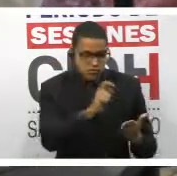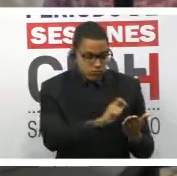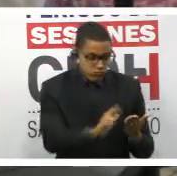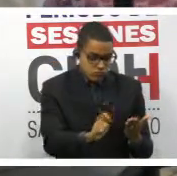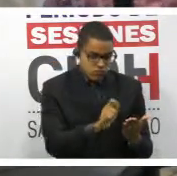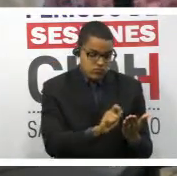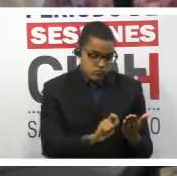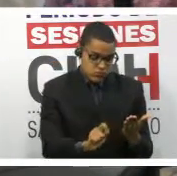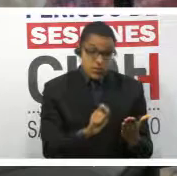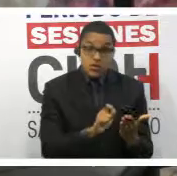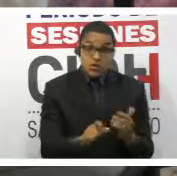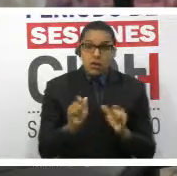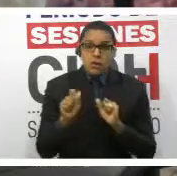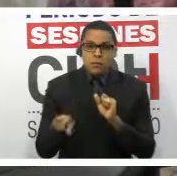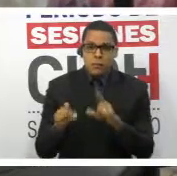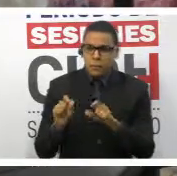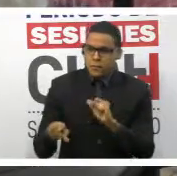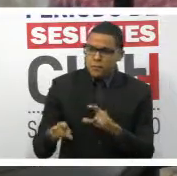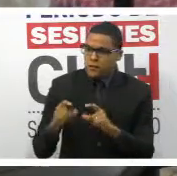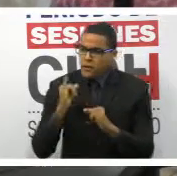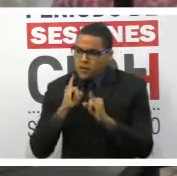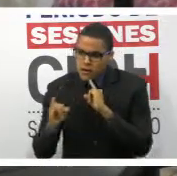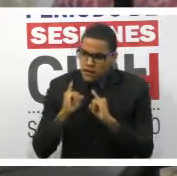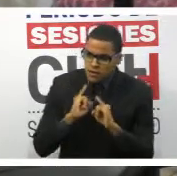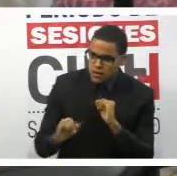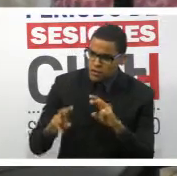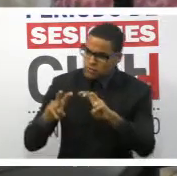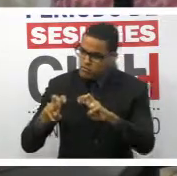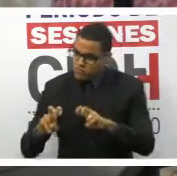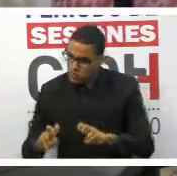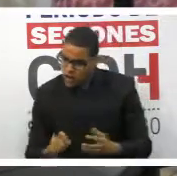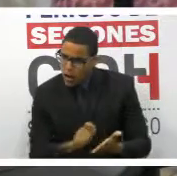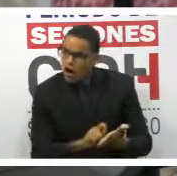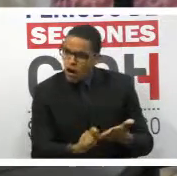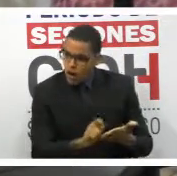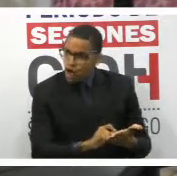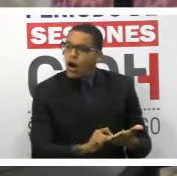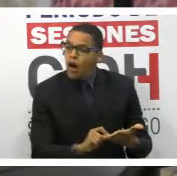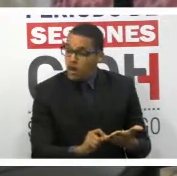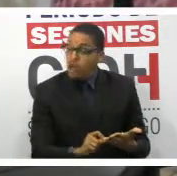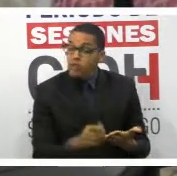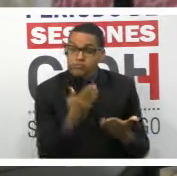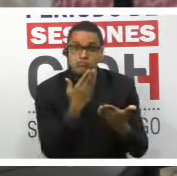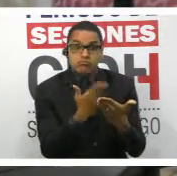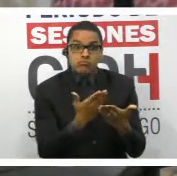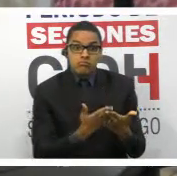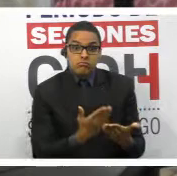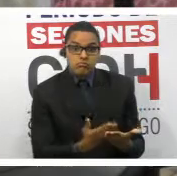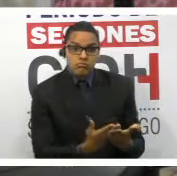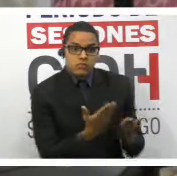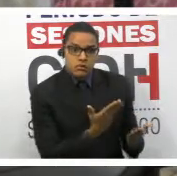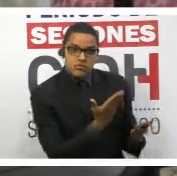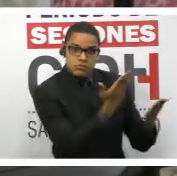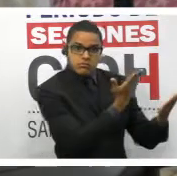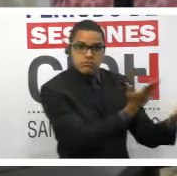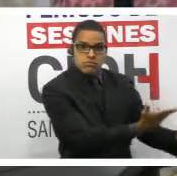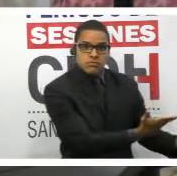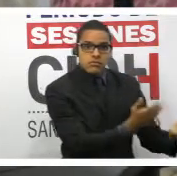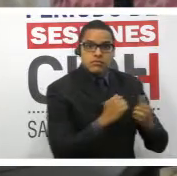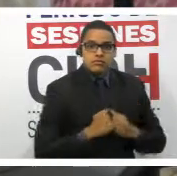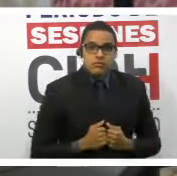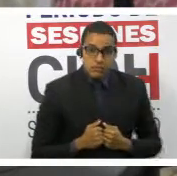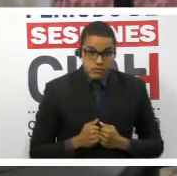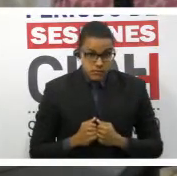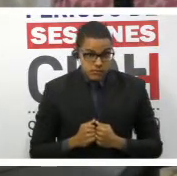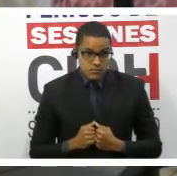cuántas personas profesionales tenían con capacidad para atender casos y sobre cómo y